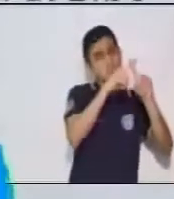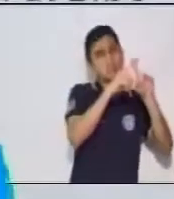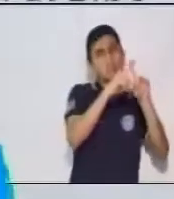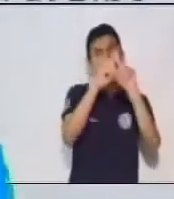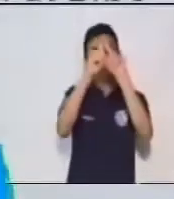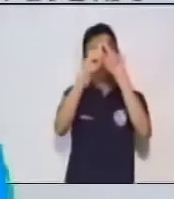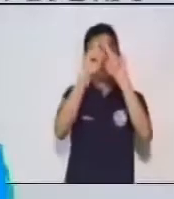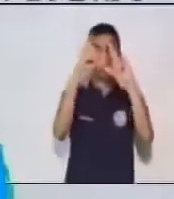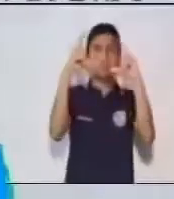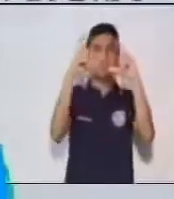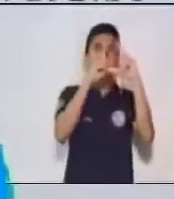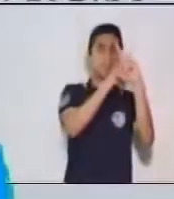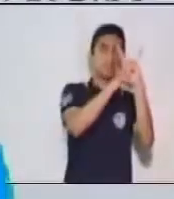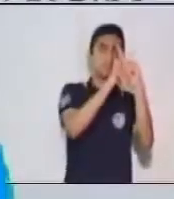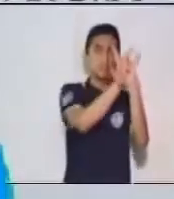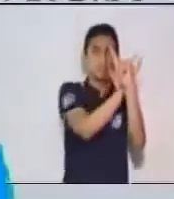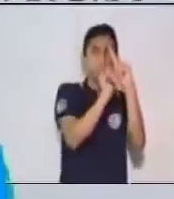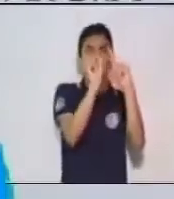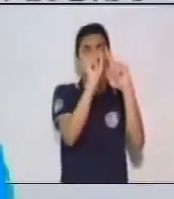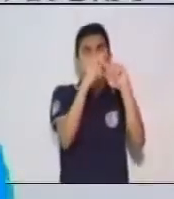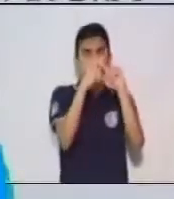producto de x por x.